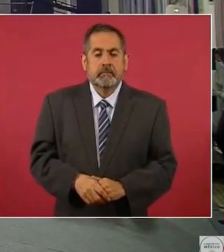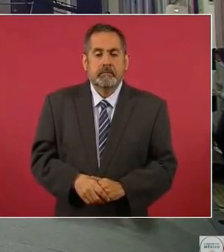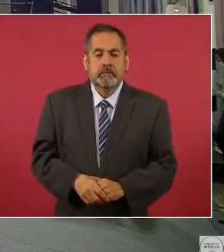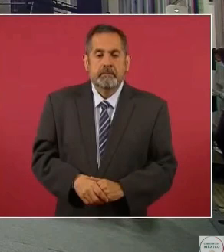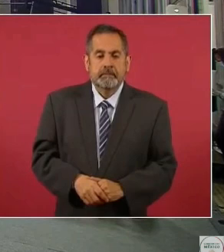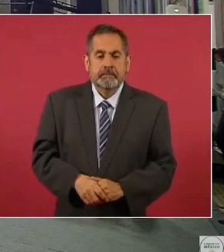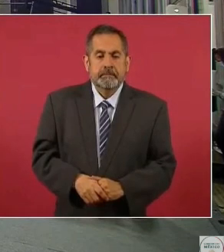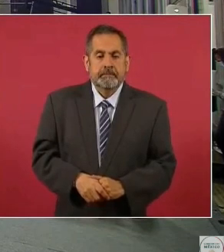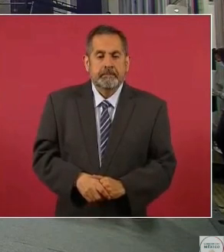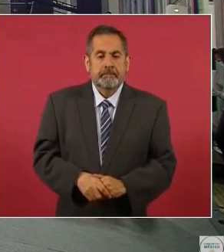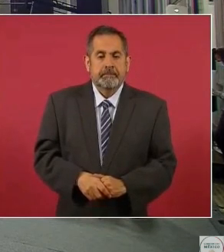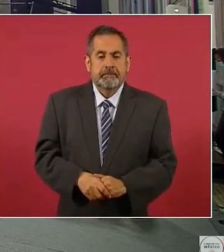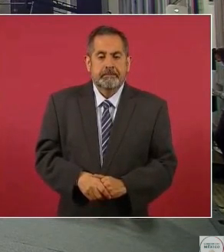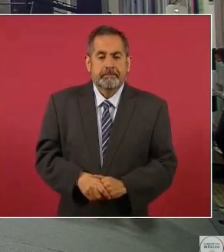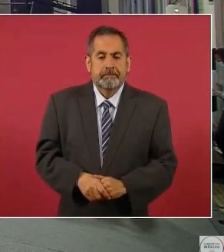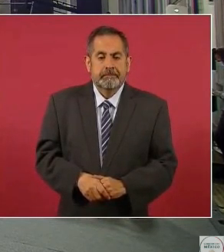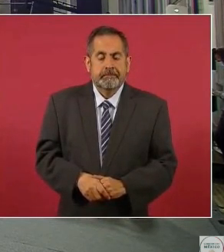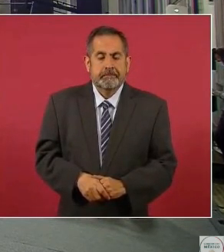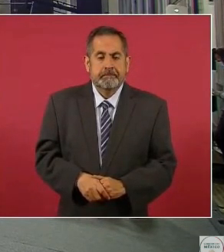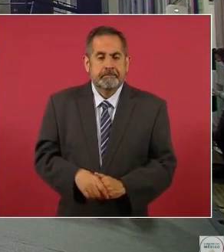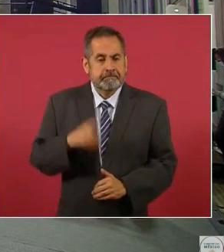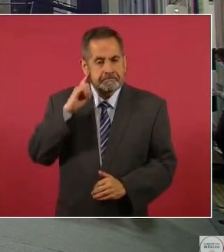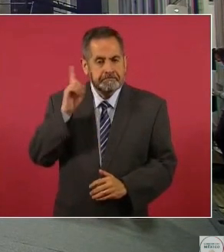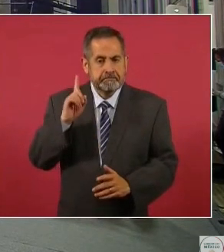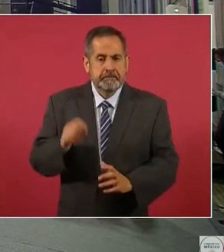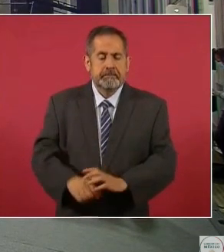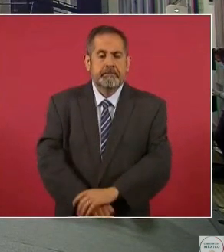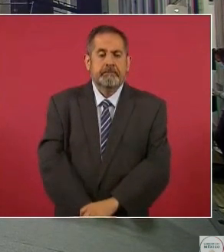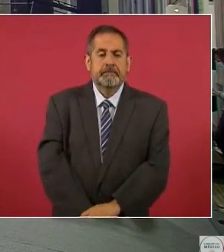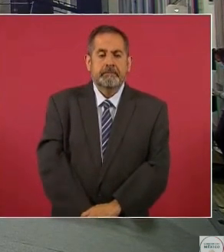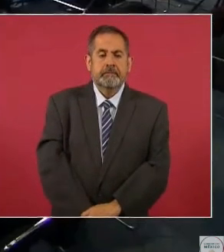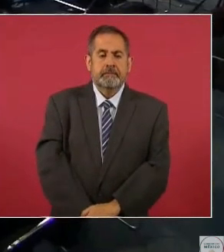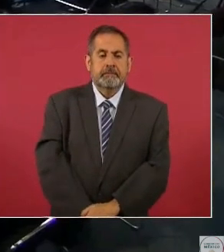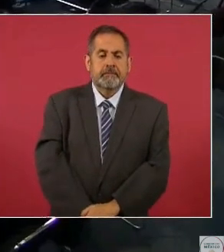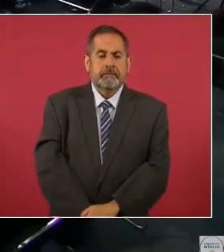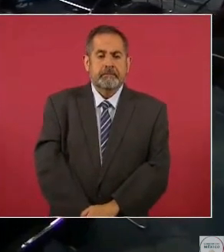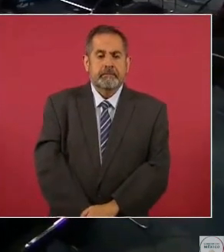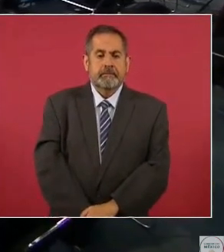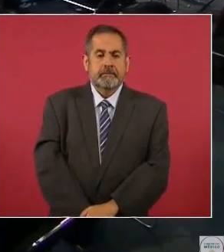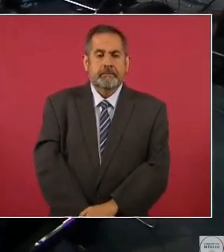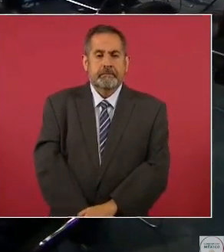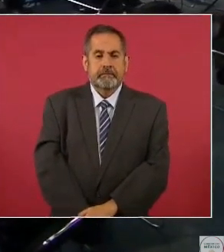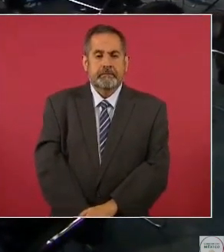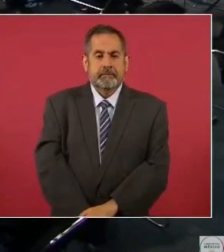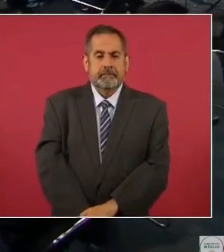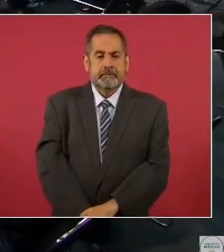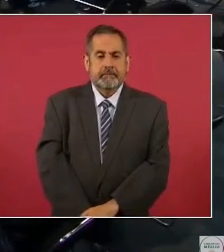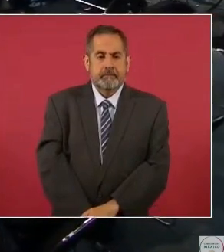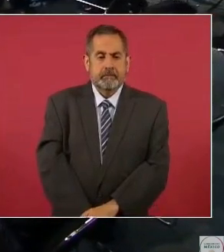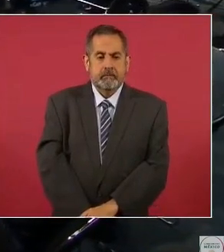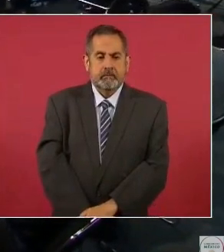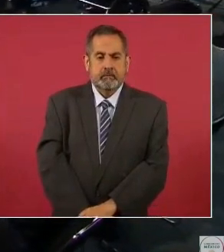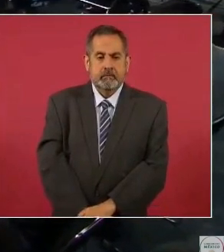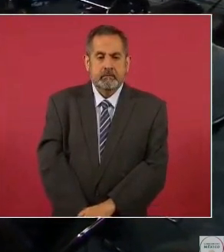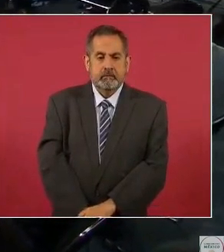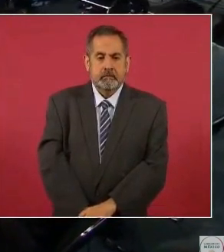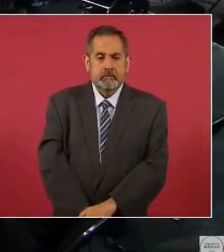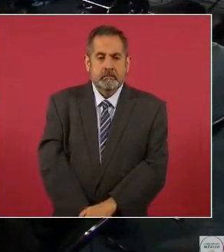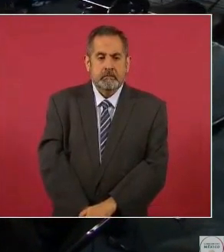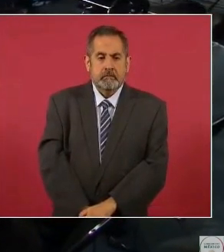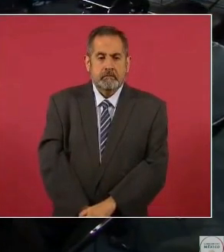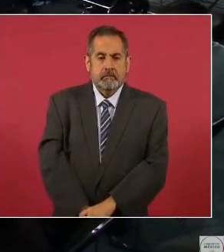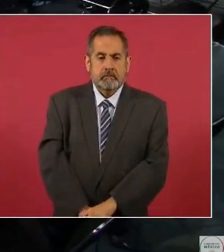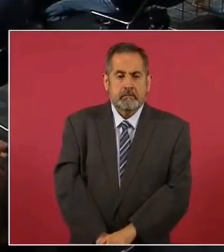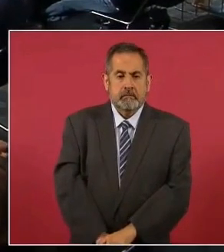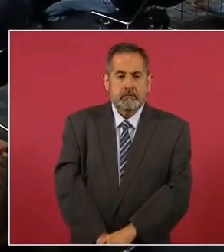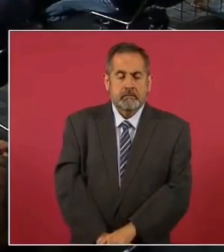la Suprema Corte. Le pediría usted también al presidente, con respecto a las investiduras, que hiciera un llamado a que privilegien